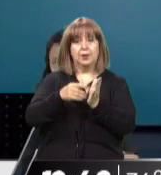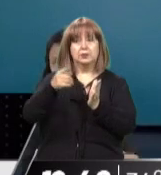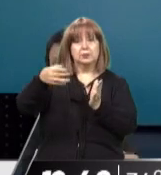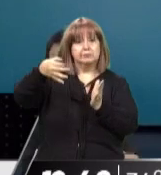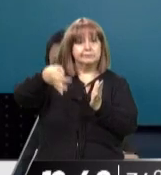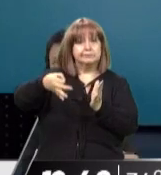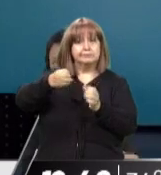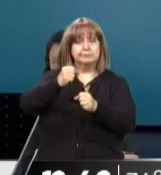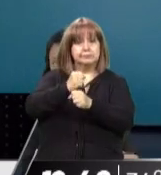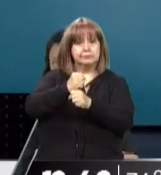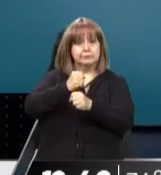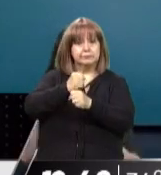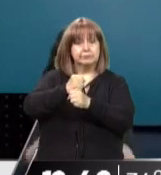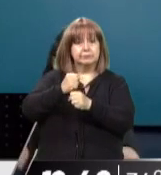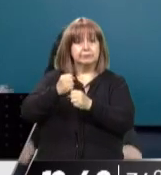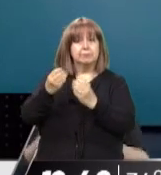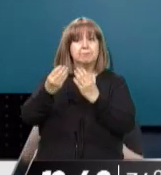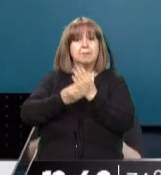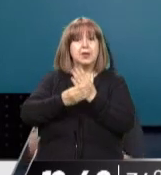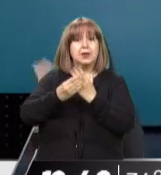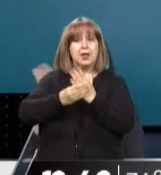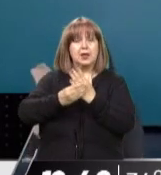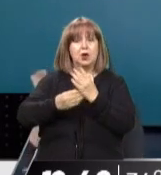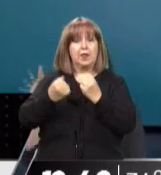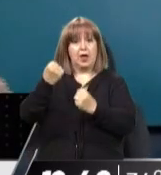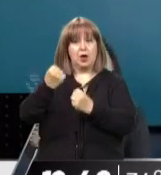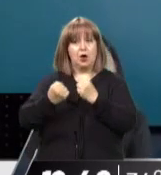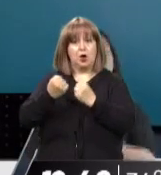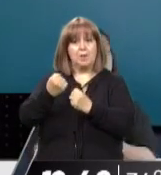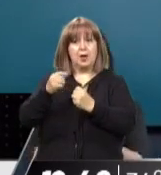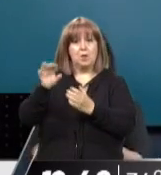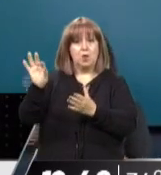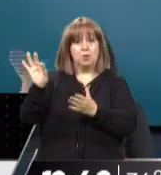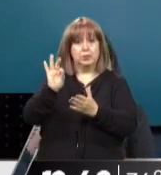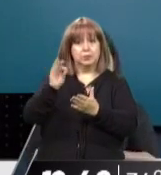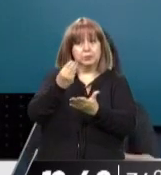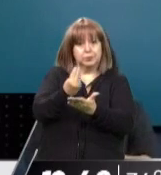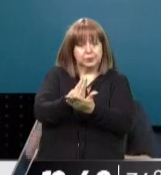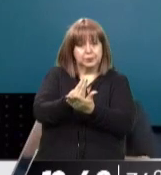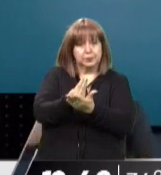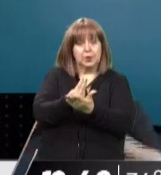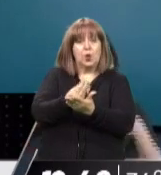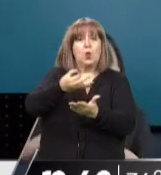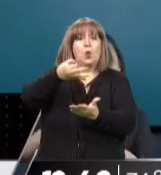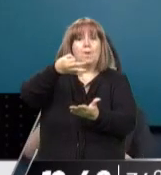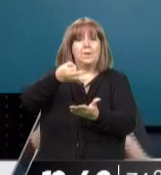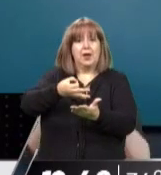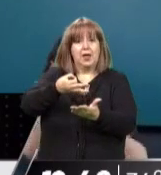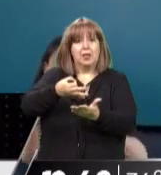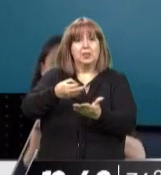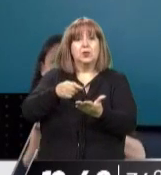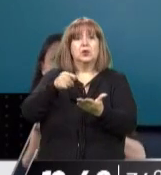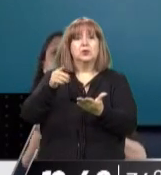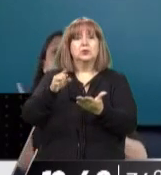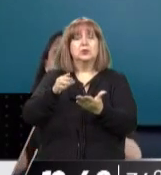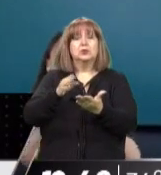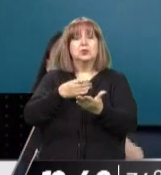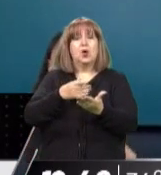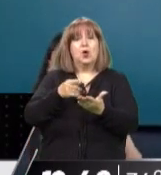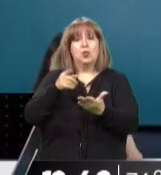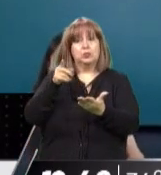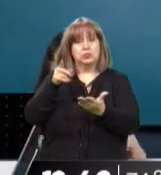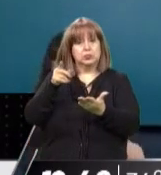lealtad y patriotismo el cargo de ministro de Economía para el que habéis sido nombrado, cumpliendo y haciendo cumplir, en cuanto